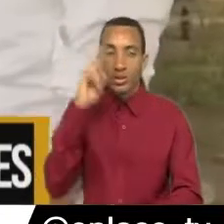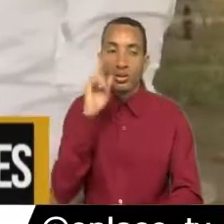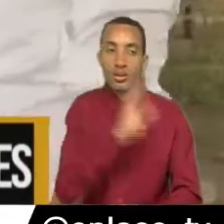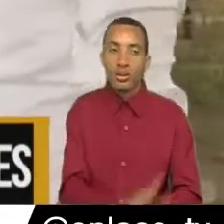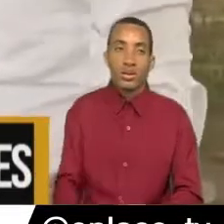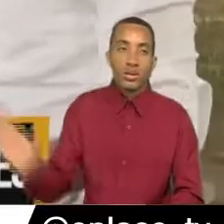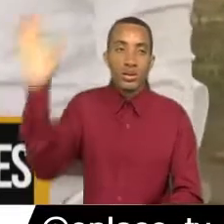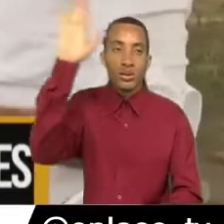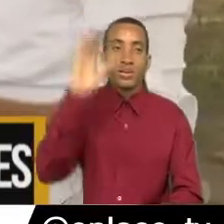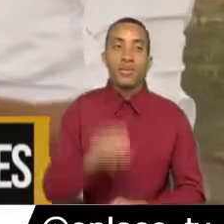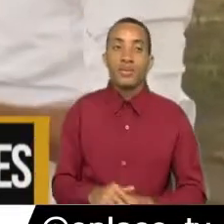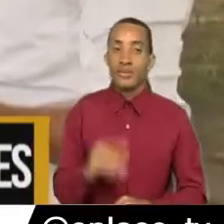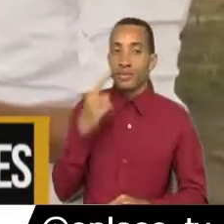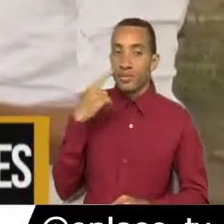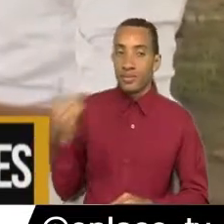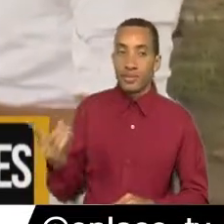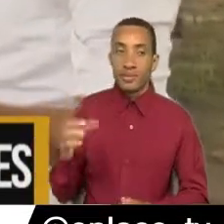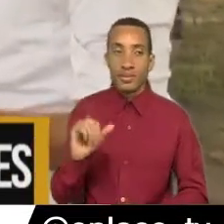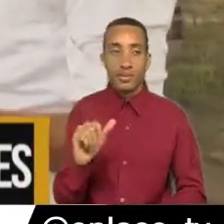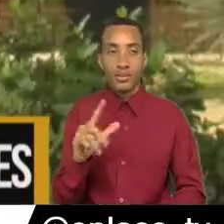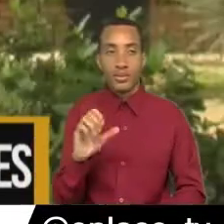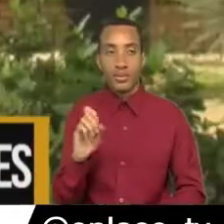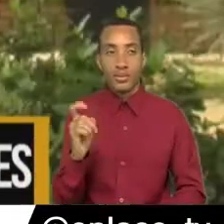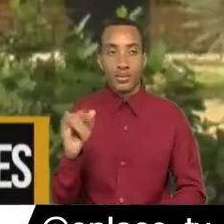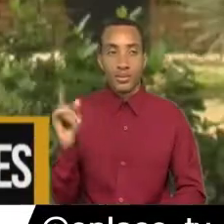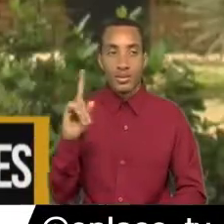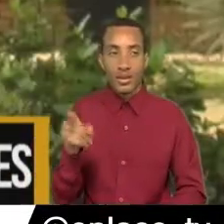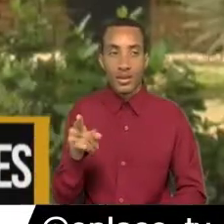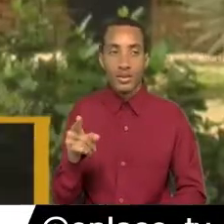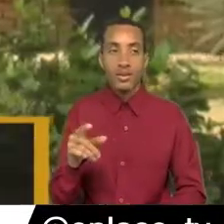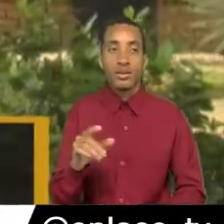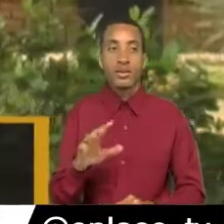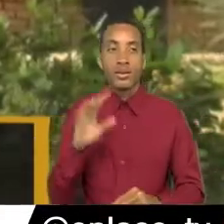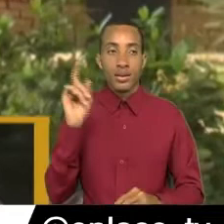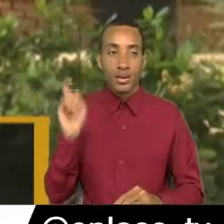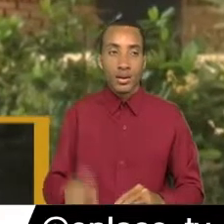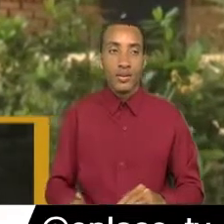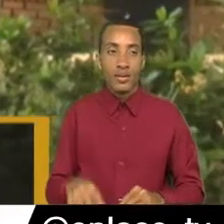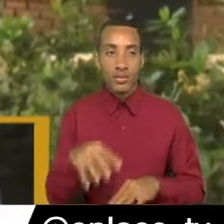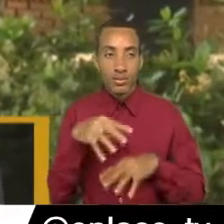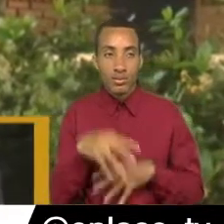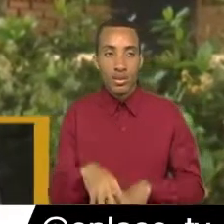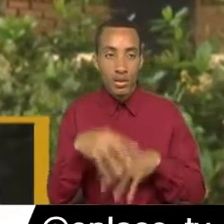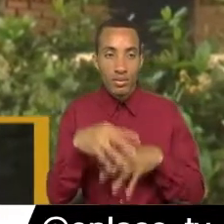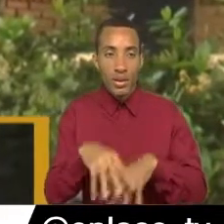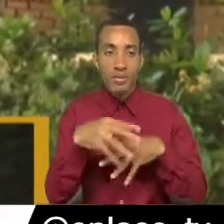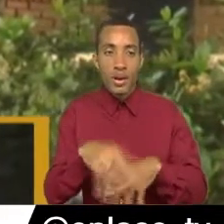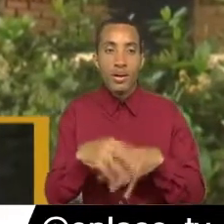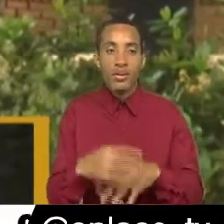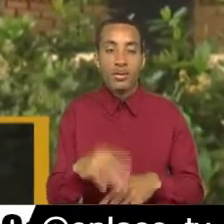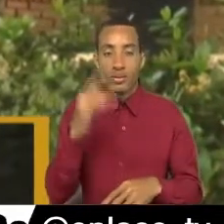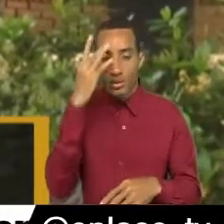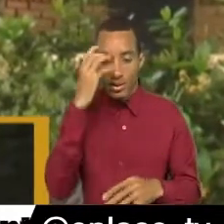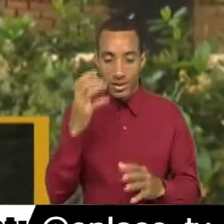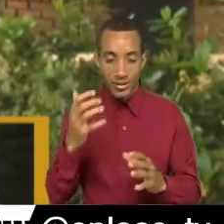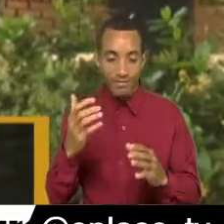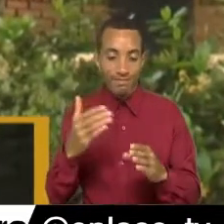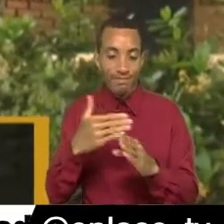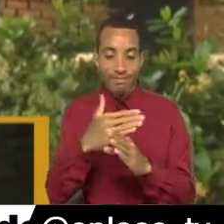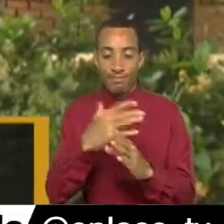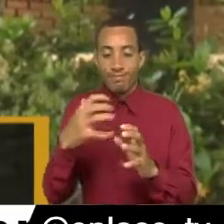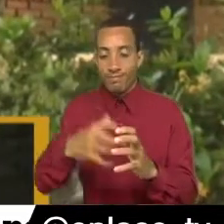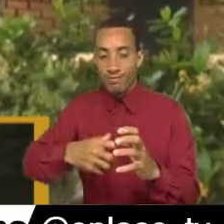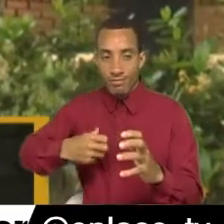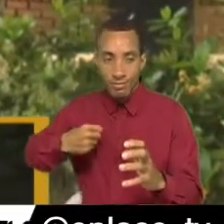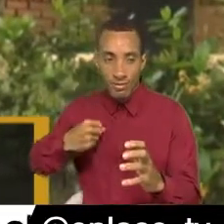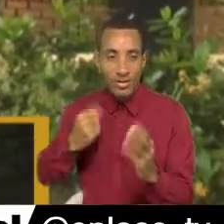Alexis Guerrero es uno de los convocantes en Barranca Bermeja. La marcha se debe en gran medida al recorte en el presupuesto para la educación pública. Nosotros